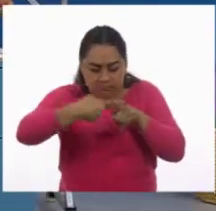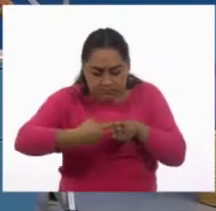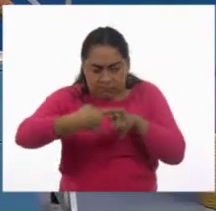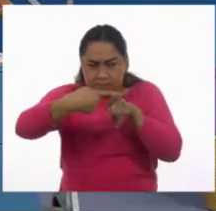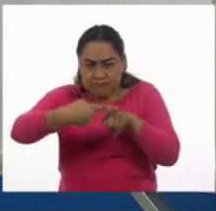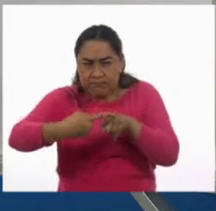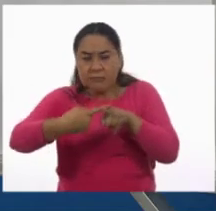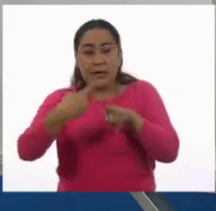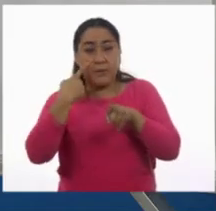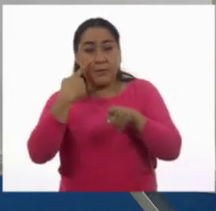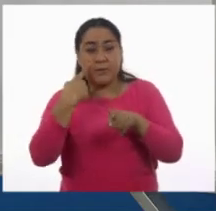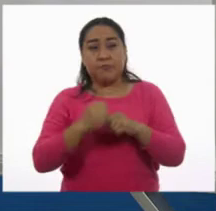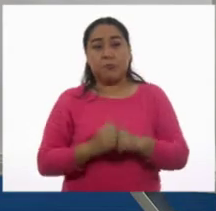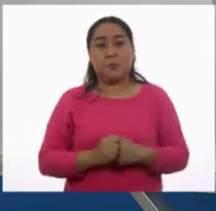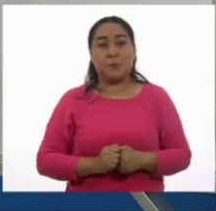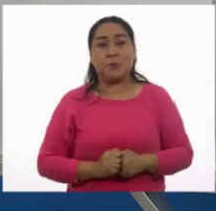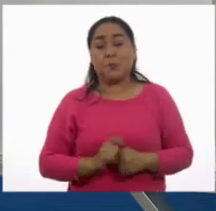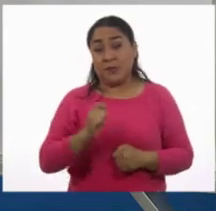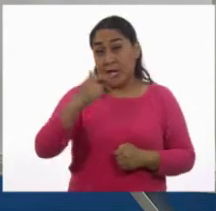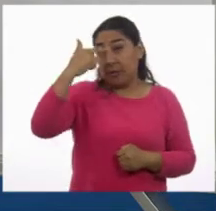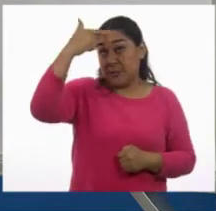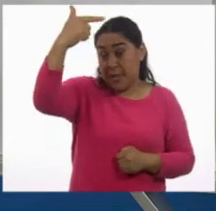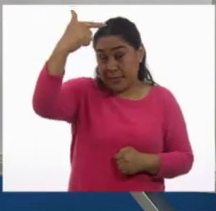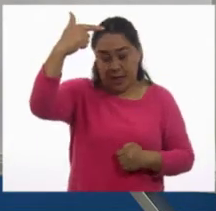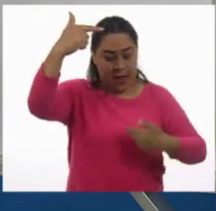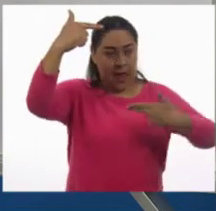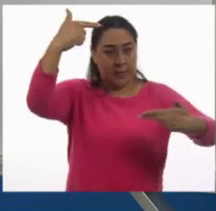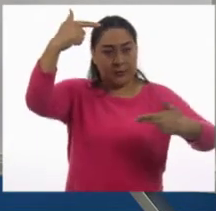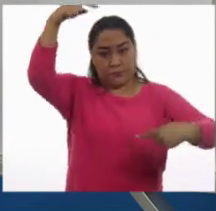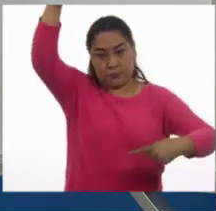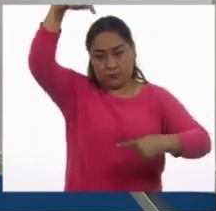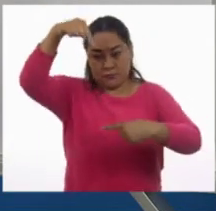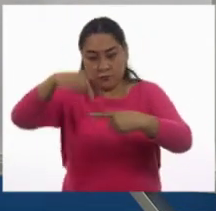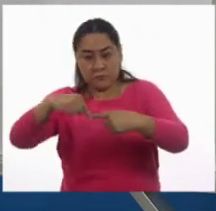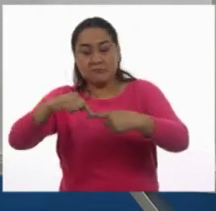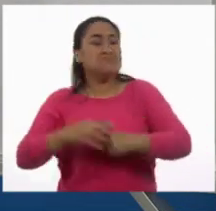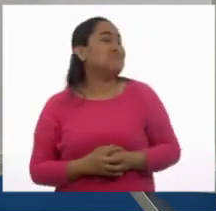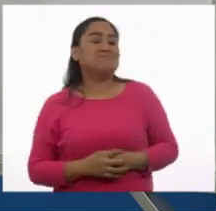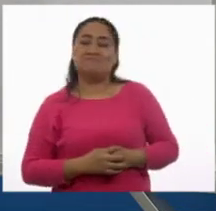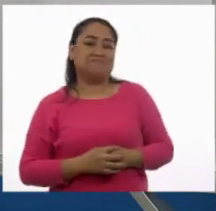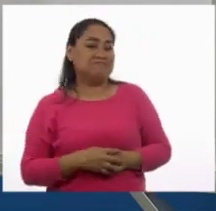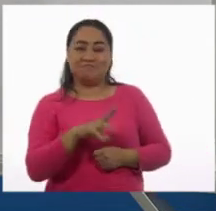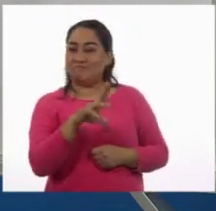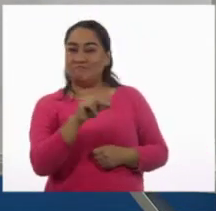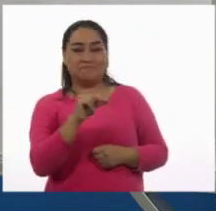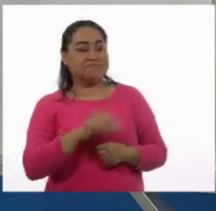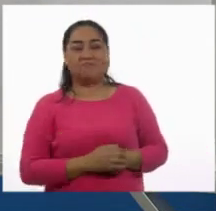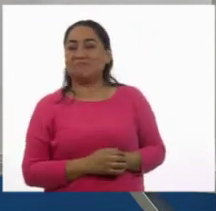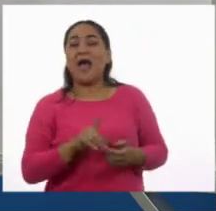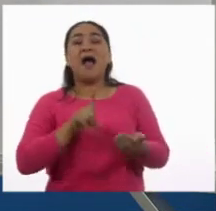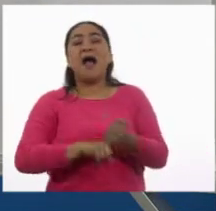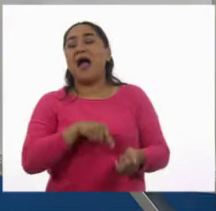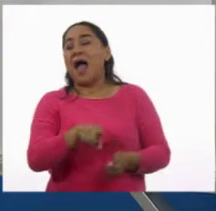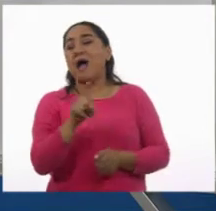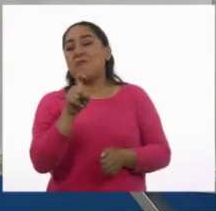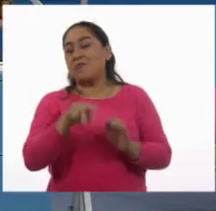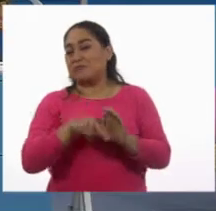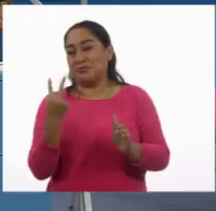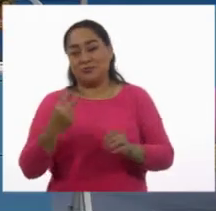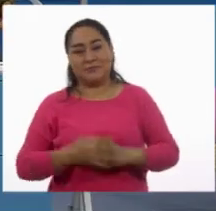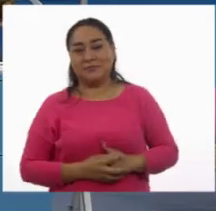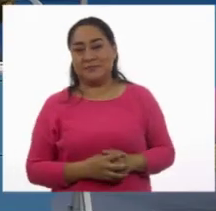7H. 7H, no, agua. Agua.